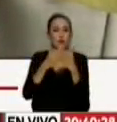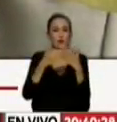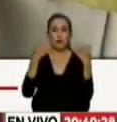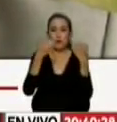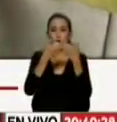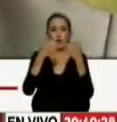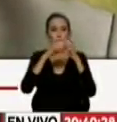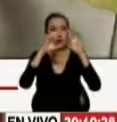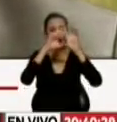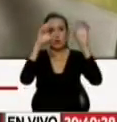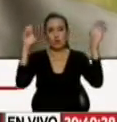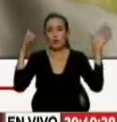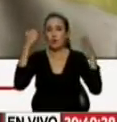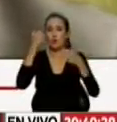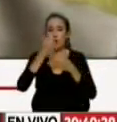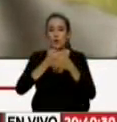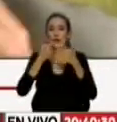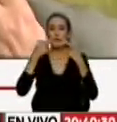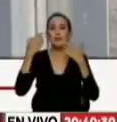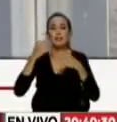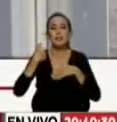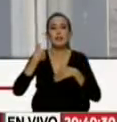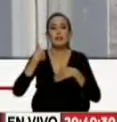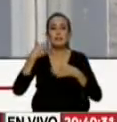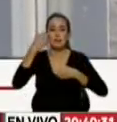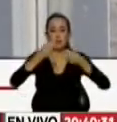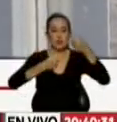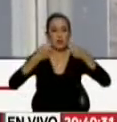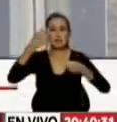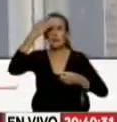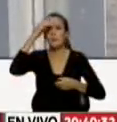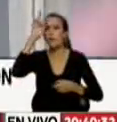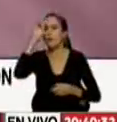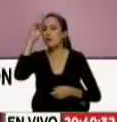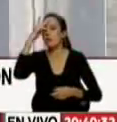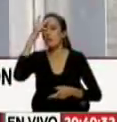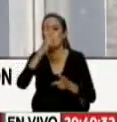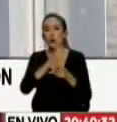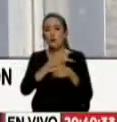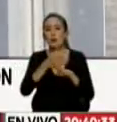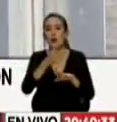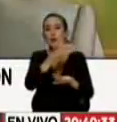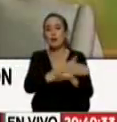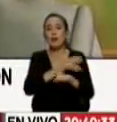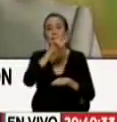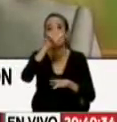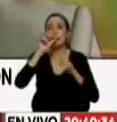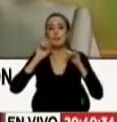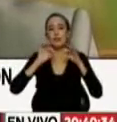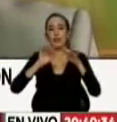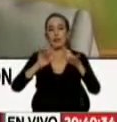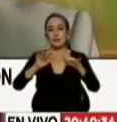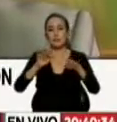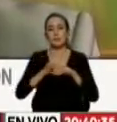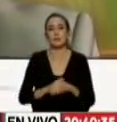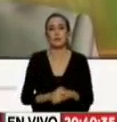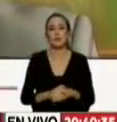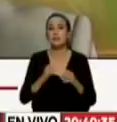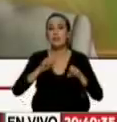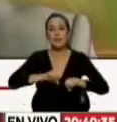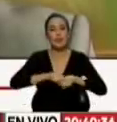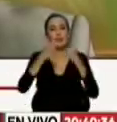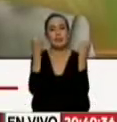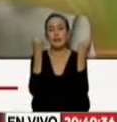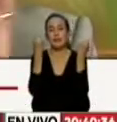industria que elabora productos lácteos. La falla se registró en la producción del pasado 3 de septiembre. Daño mecánico, que es en